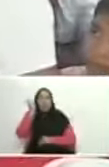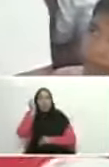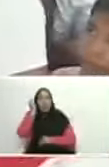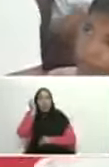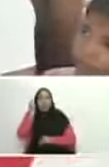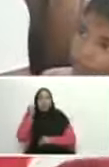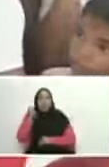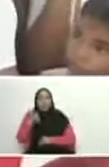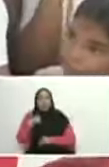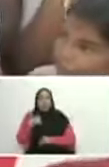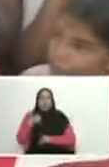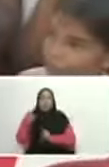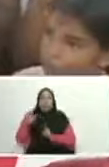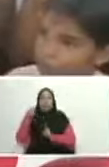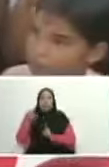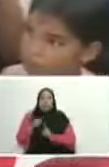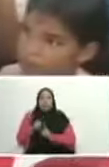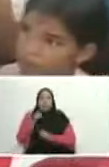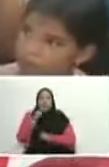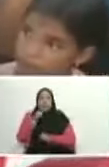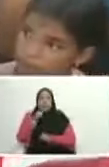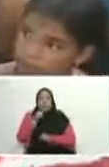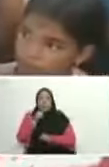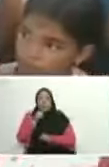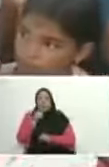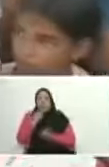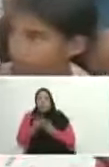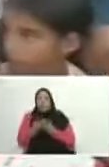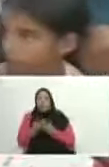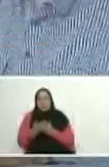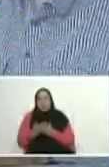son una inspiración muy grande.